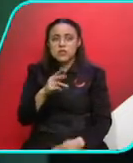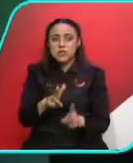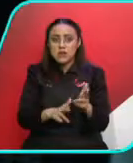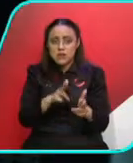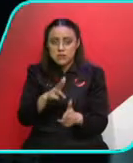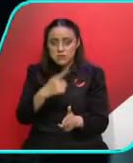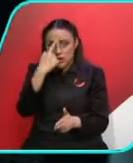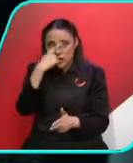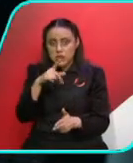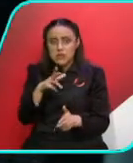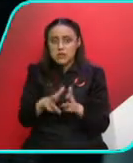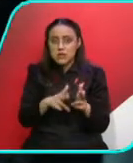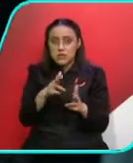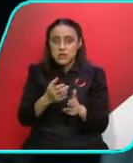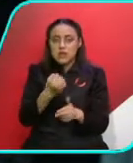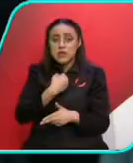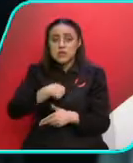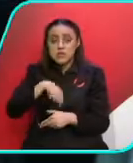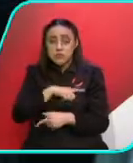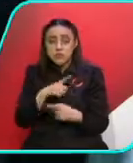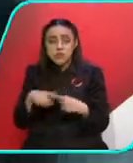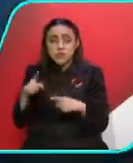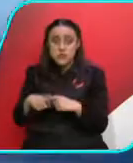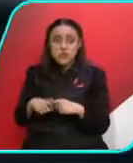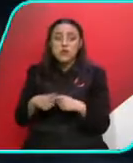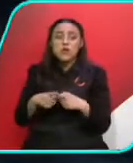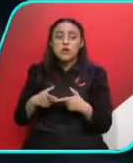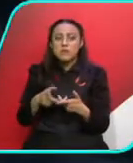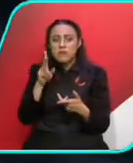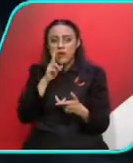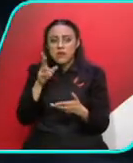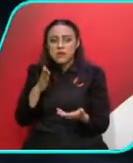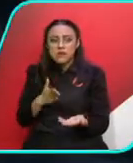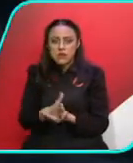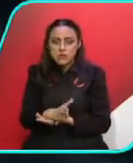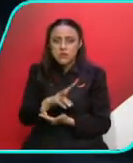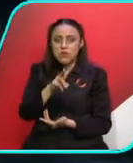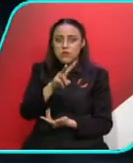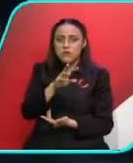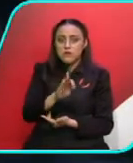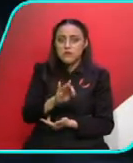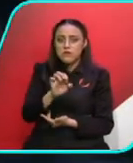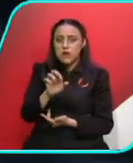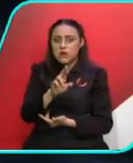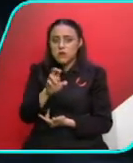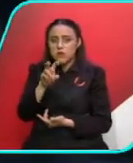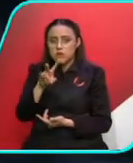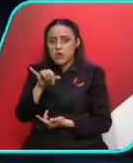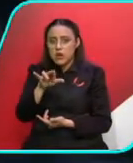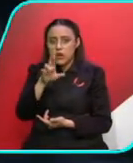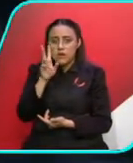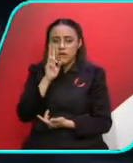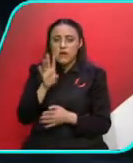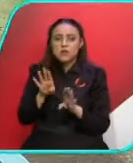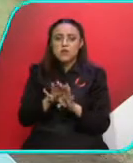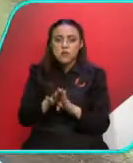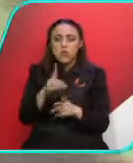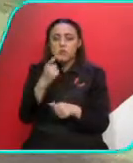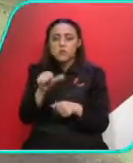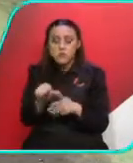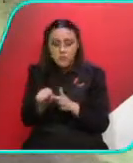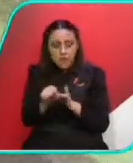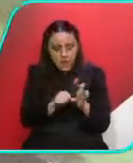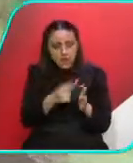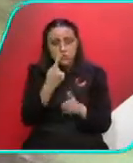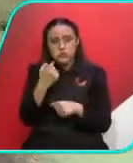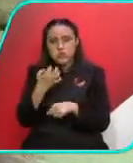que el tren de la salud pueda llegar a cierta comunidad, pues es que haya una estación ferroviaria. Regularmente vamos a estar haciendo una ruta por mes, una ruta por